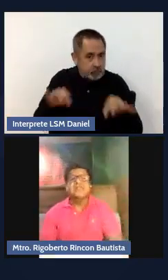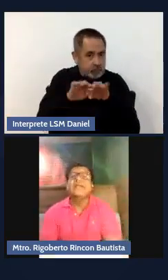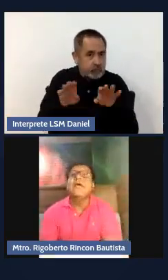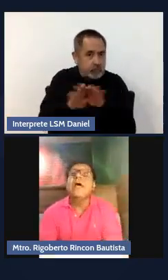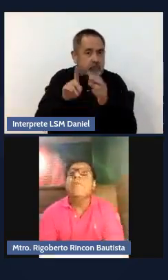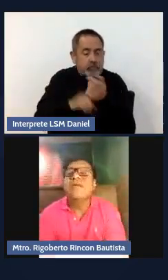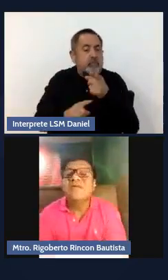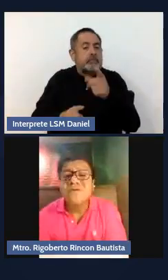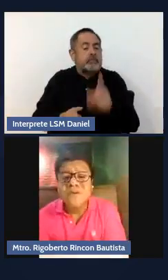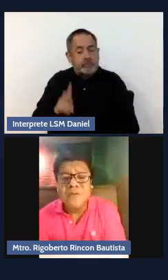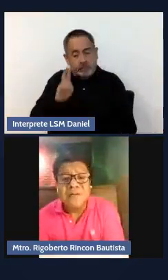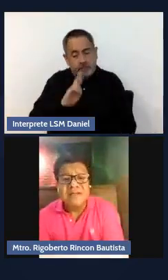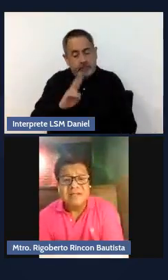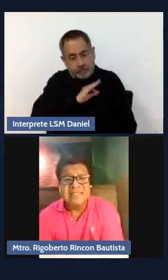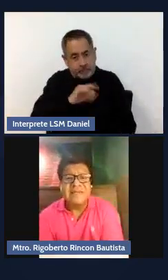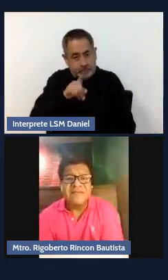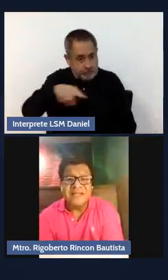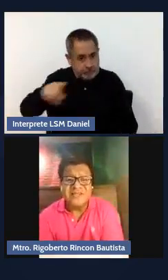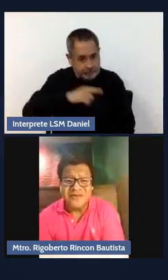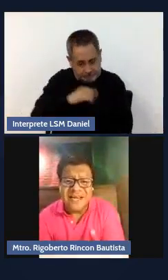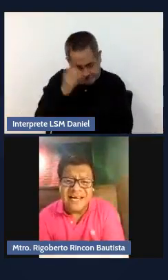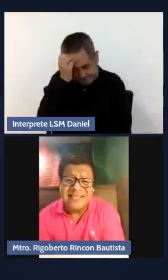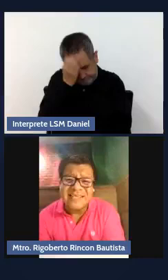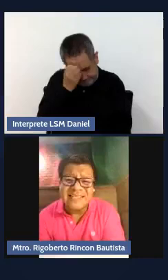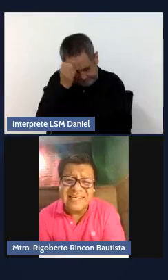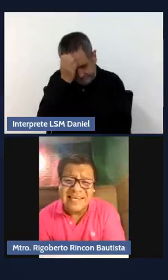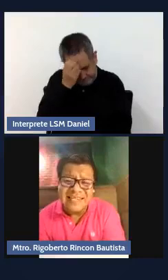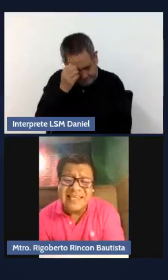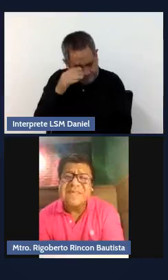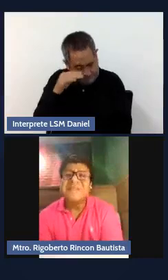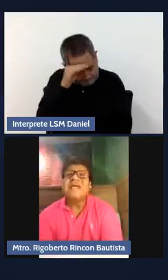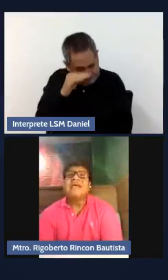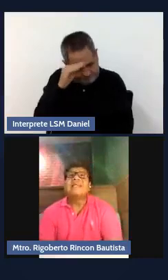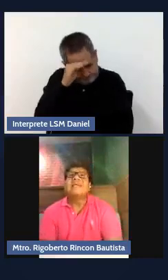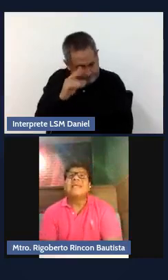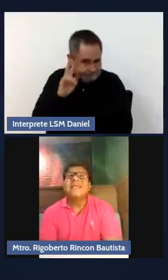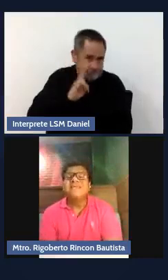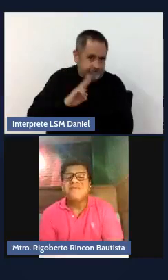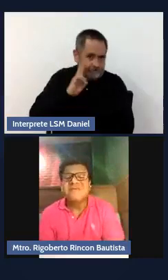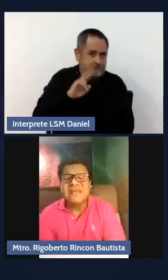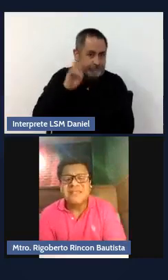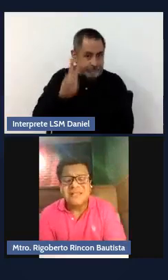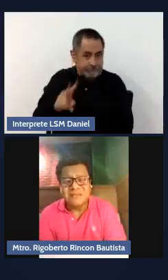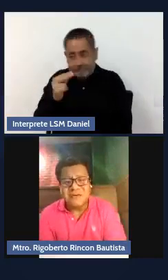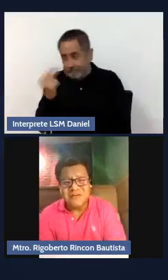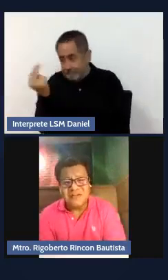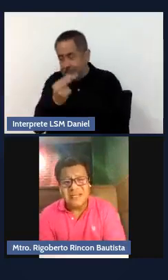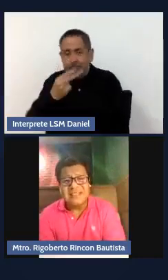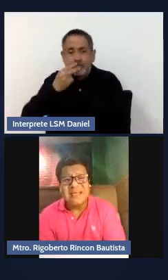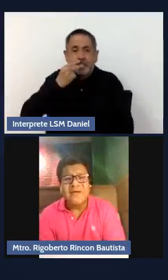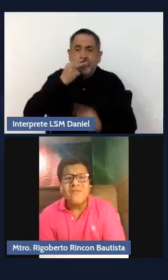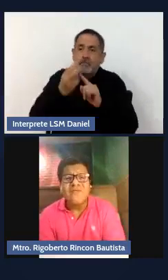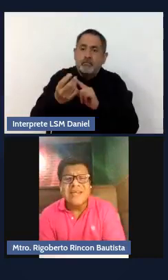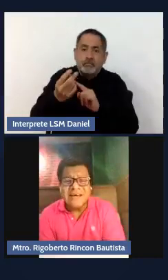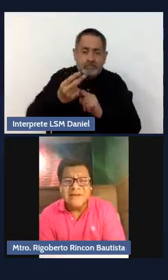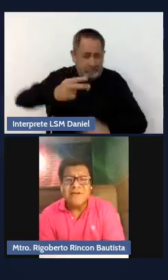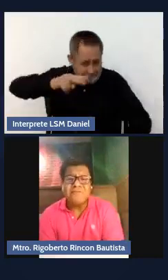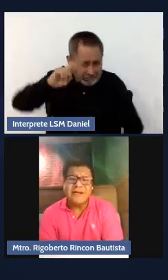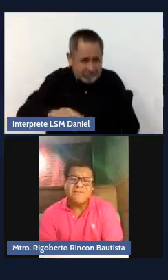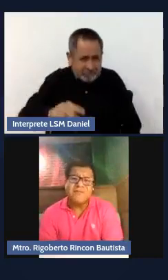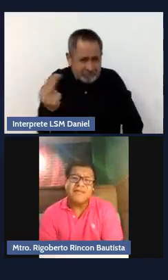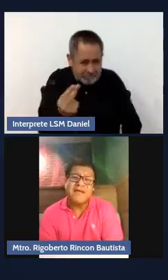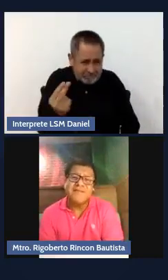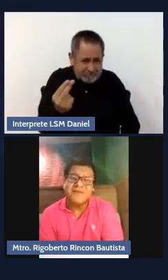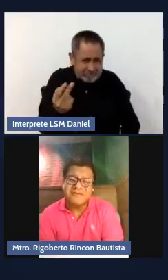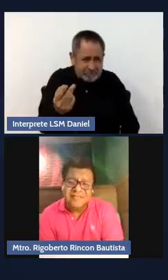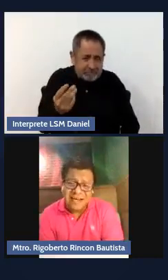esto nos va a permitir reflexionar si en realidad requerimos este tipo de sustancia como un hábito para poder